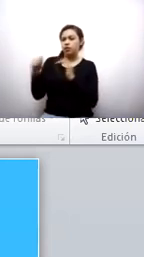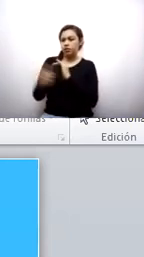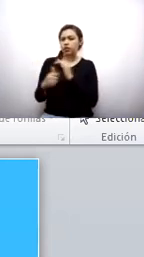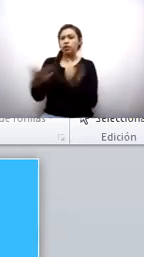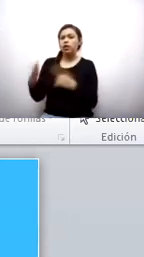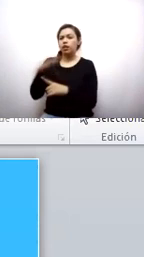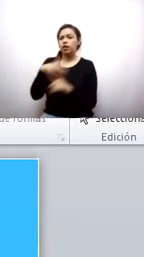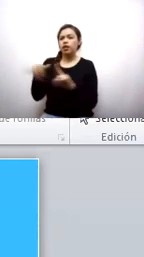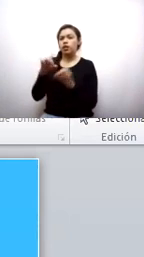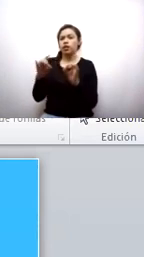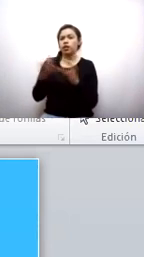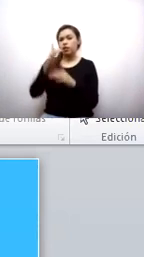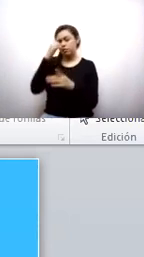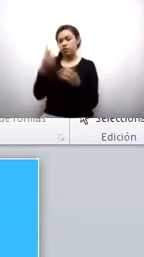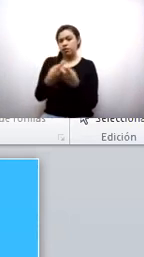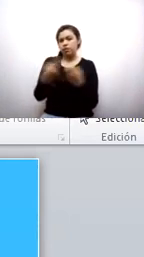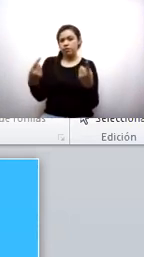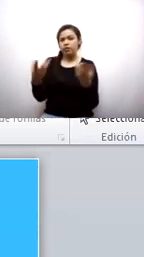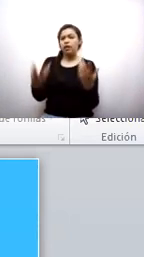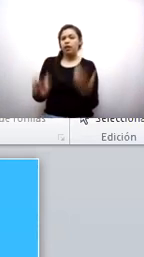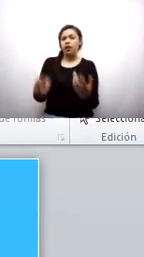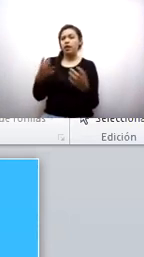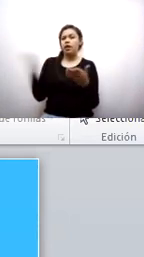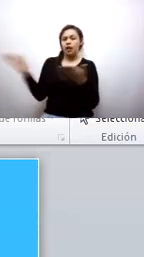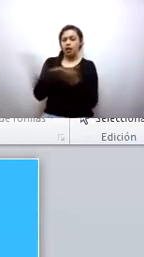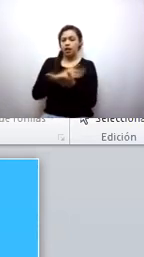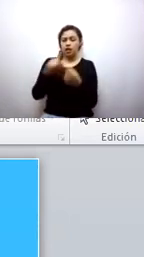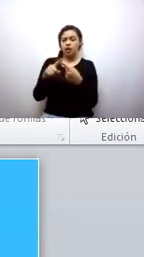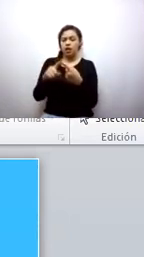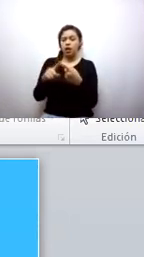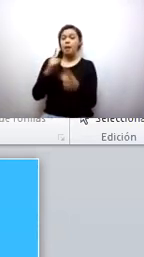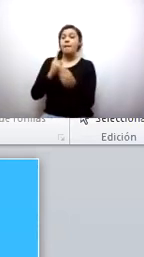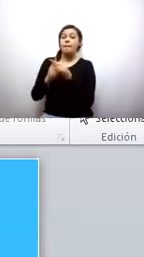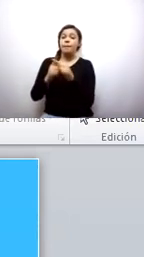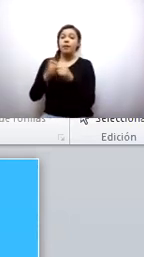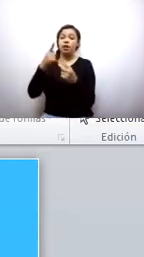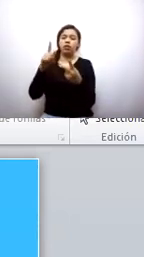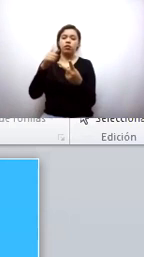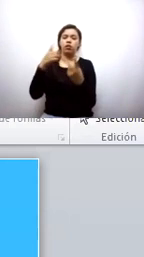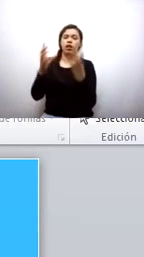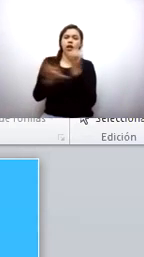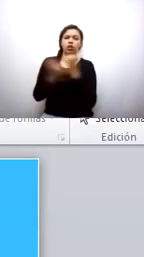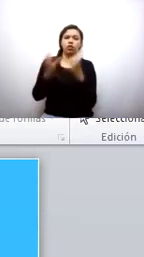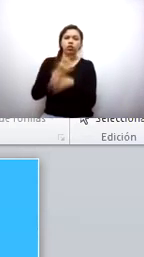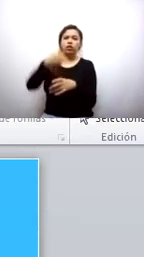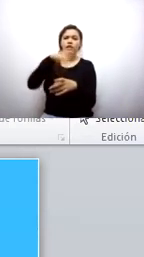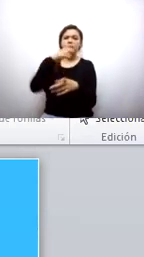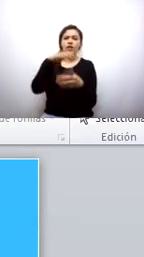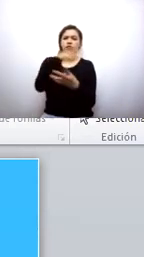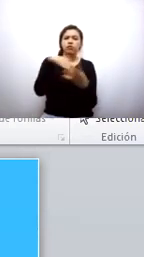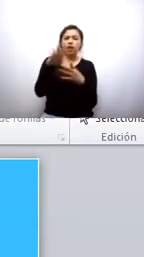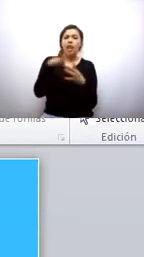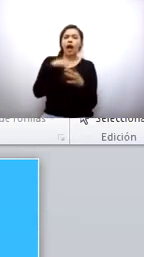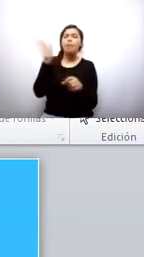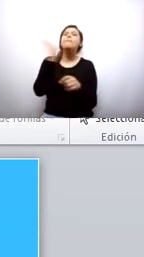de separación, pues aunado a las situaciones que usted me comenta, pues genera justamente un malestar emocional. A